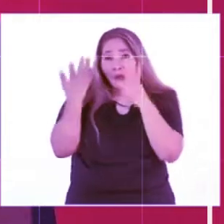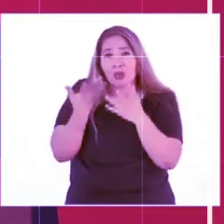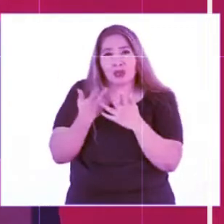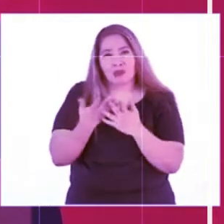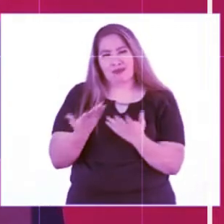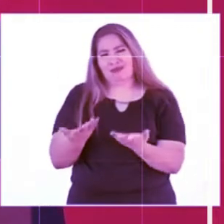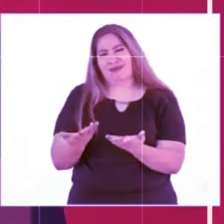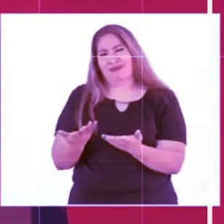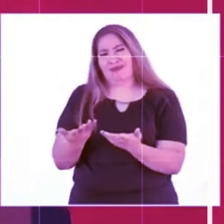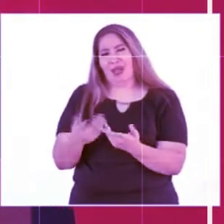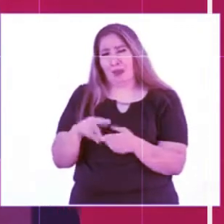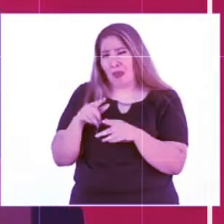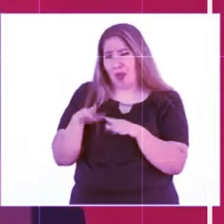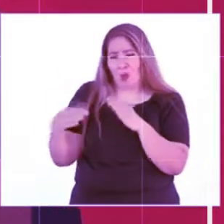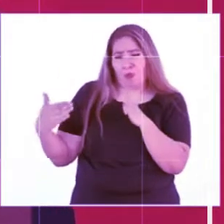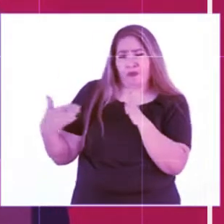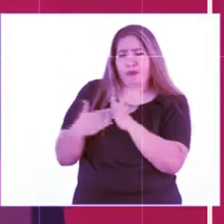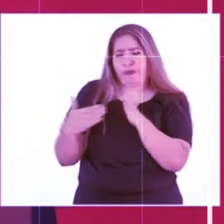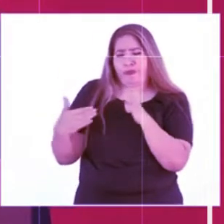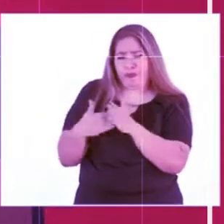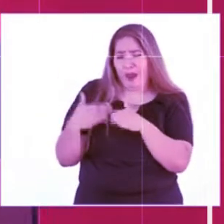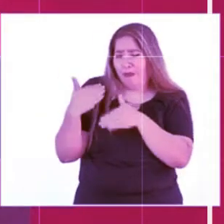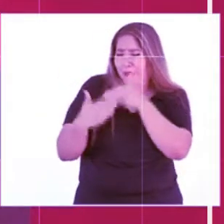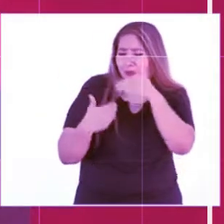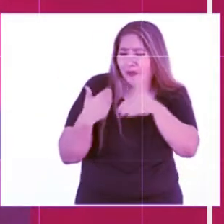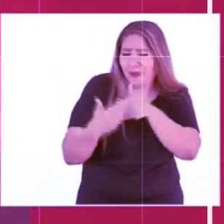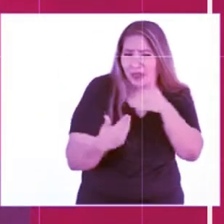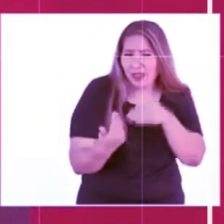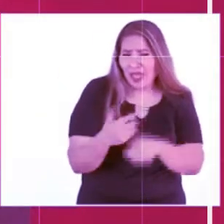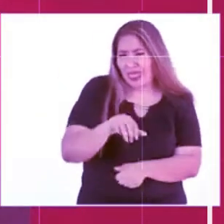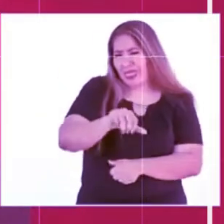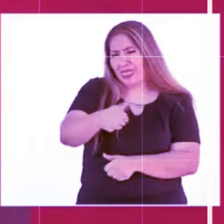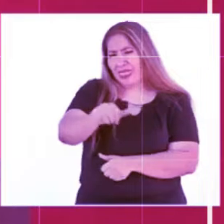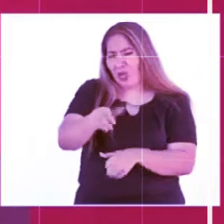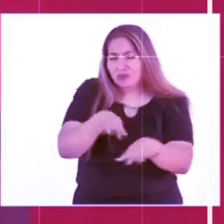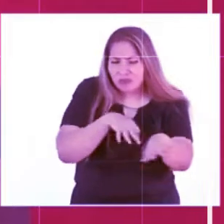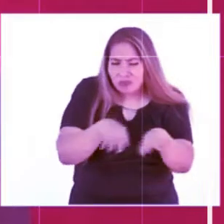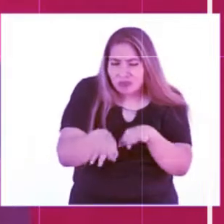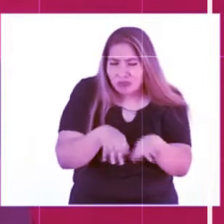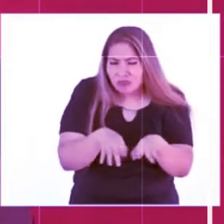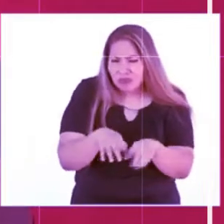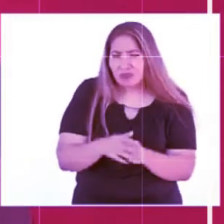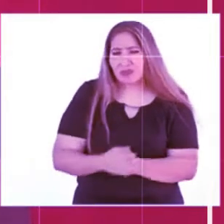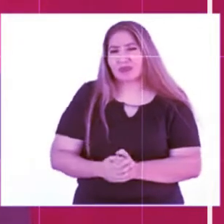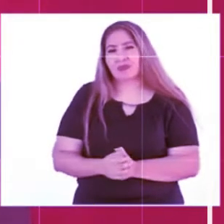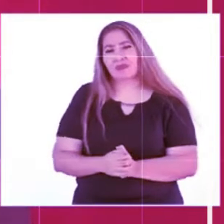gran obstáculo para la prosperidad de otros trabajadores.